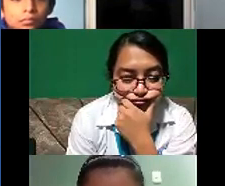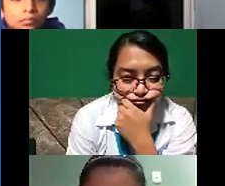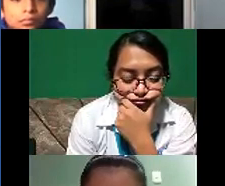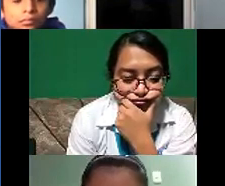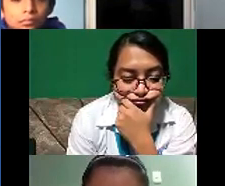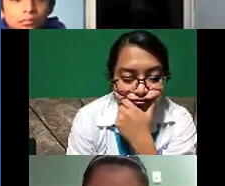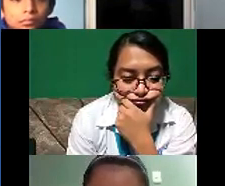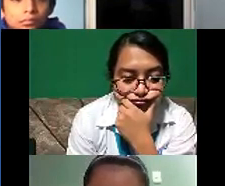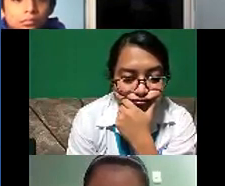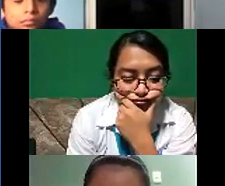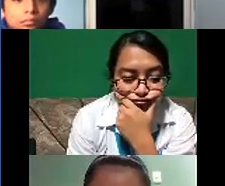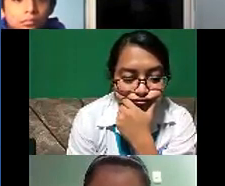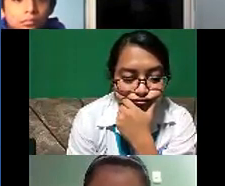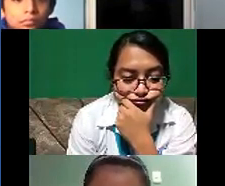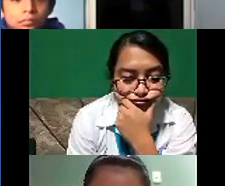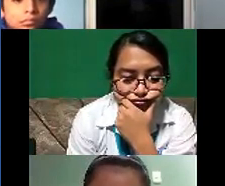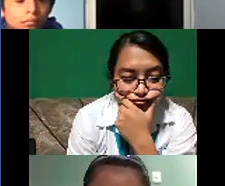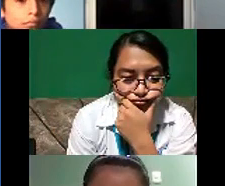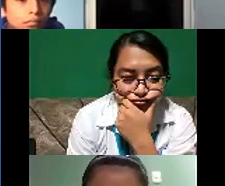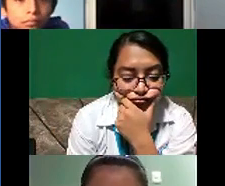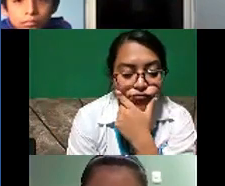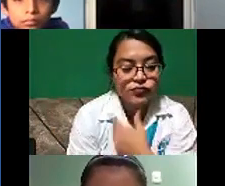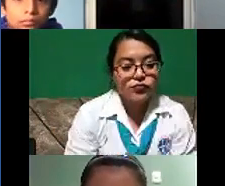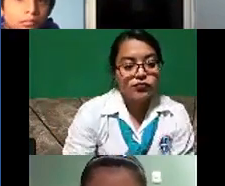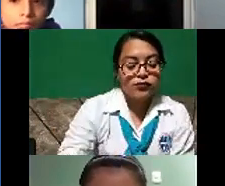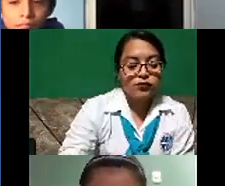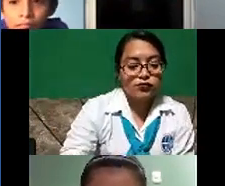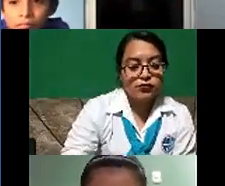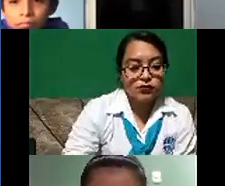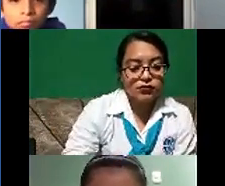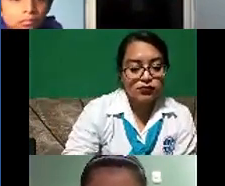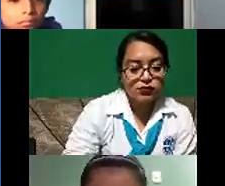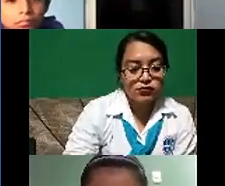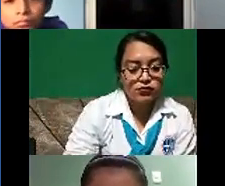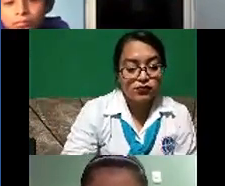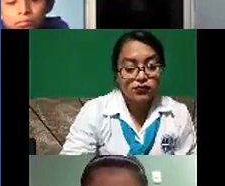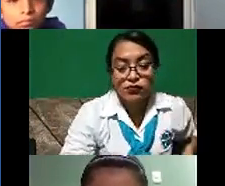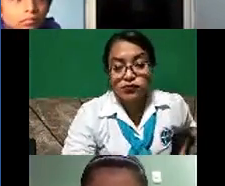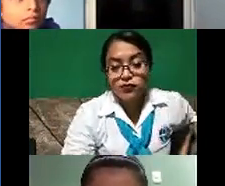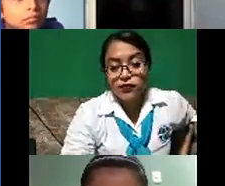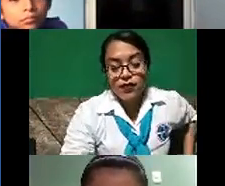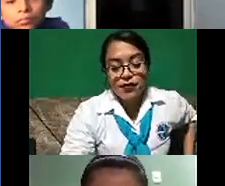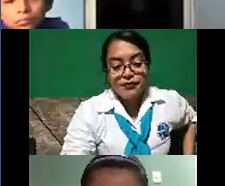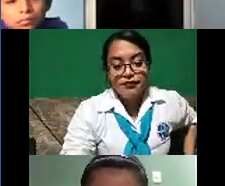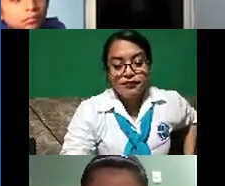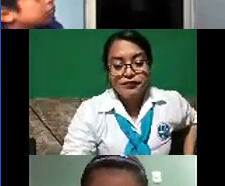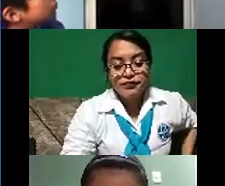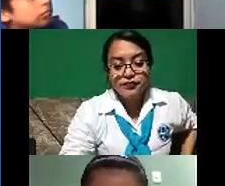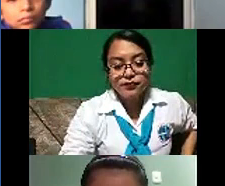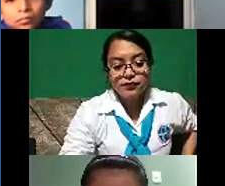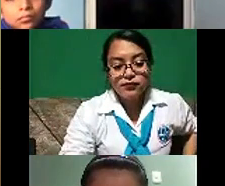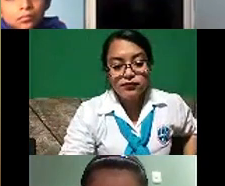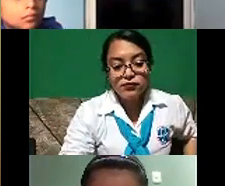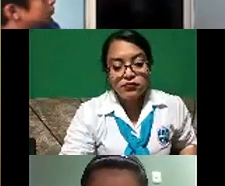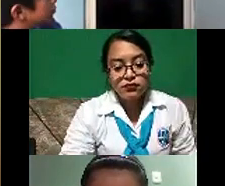padres y del estudiante Anderson Gutiérrez. Y un texto que dice: Hola hijo, nunca te des por vencido, las grandes cosas llevan tiempo. Tú puedes, te